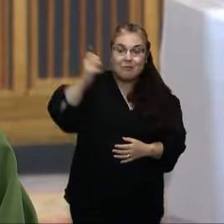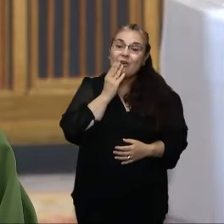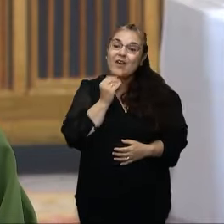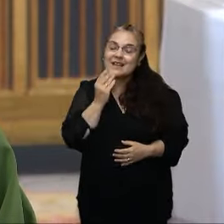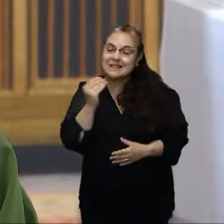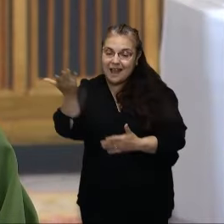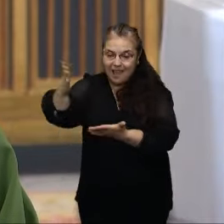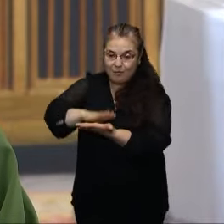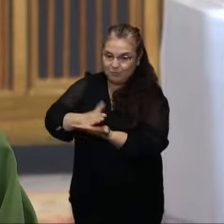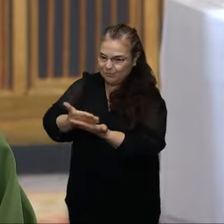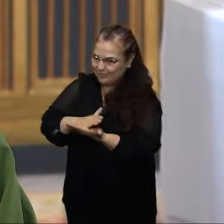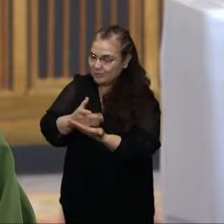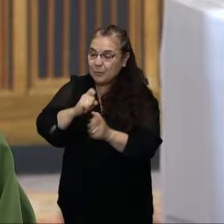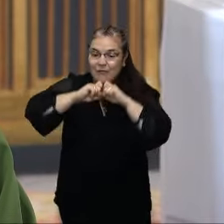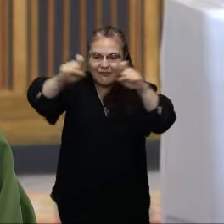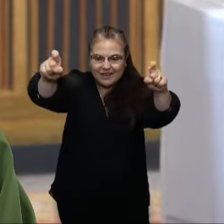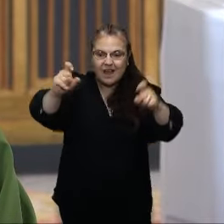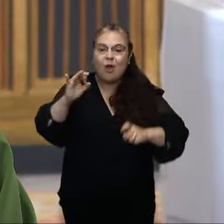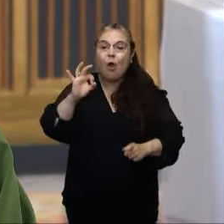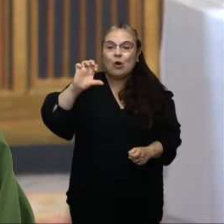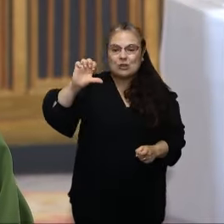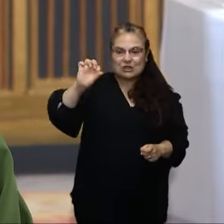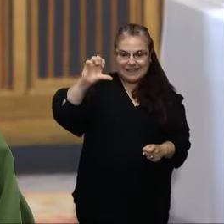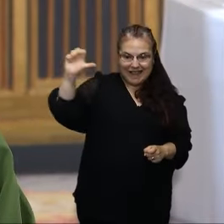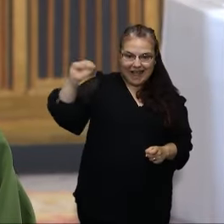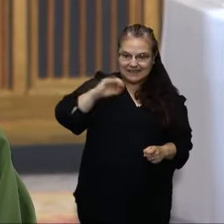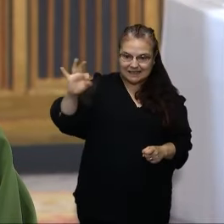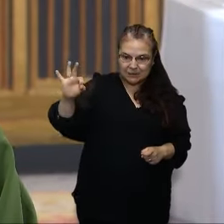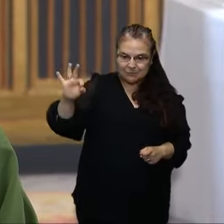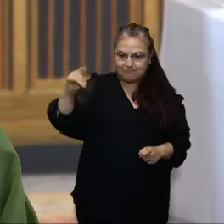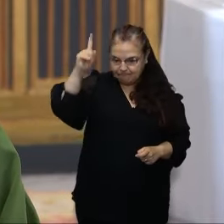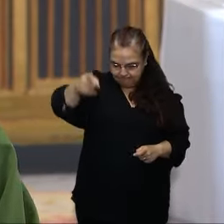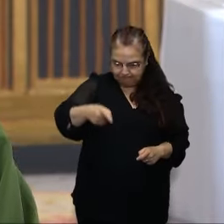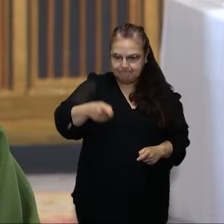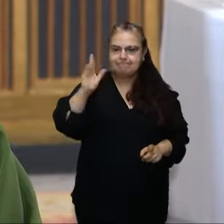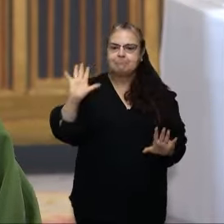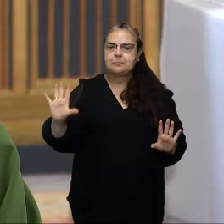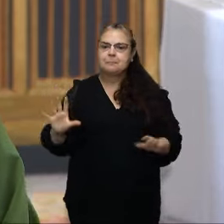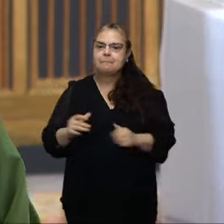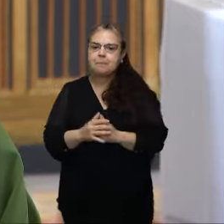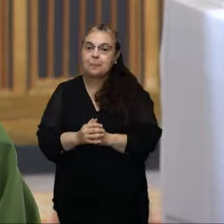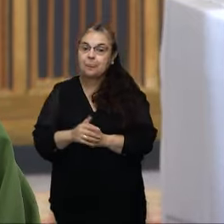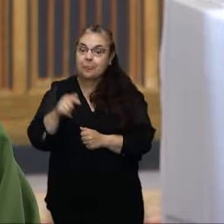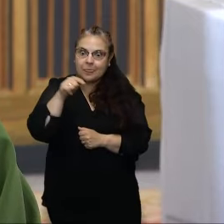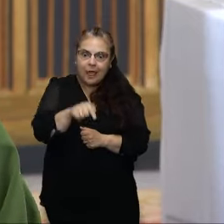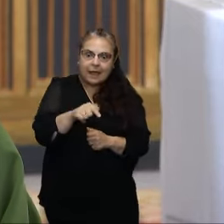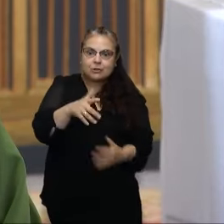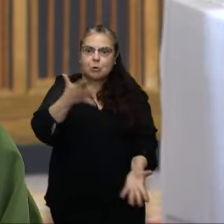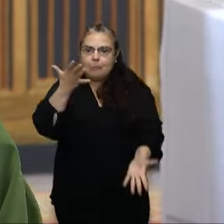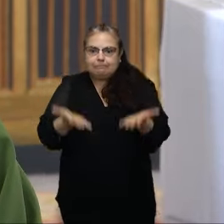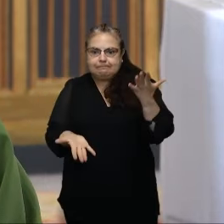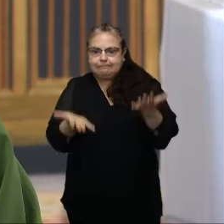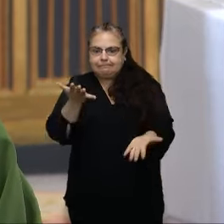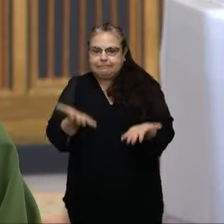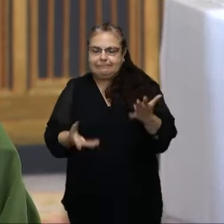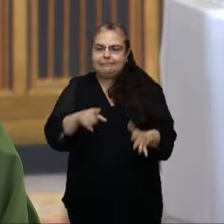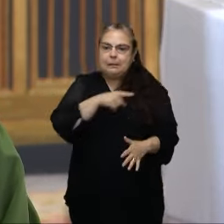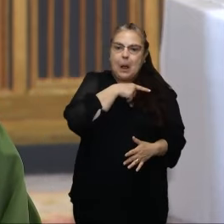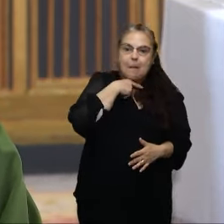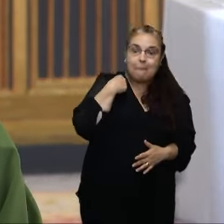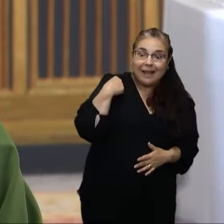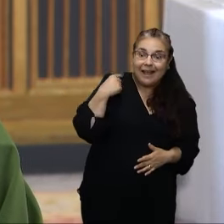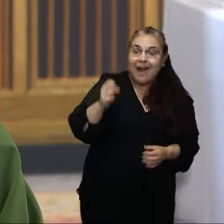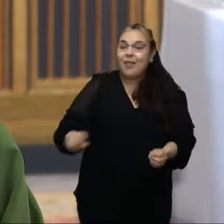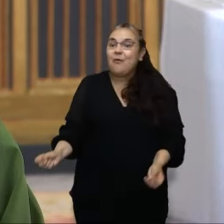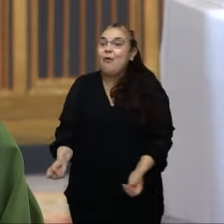por medio del profeta Oseas. Bueno, pues en medio de esta, digamos, grandeza y miseria, el pecado del hombre,